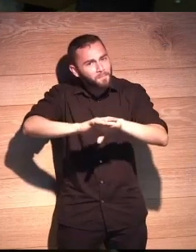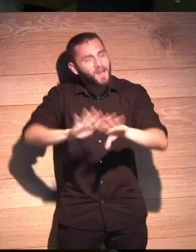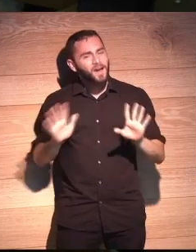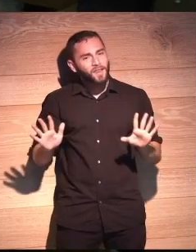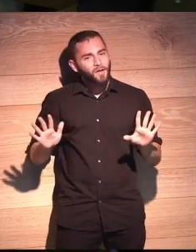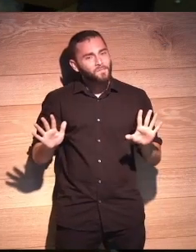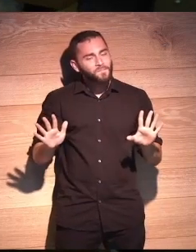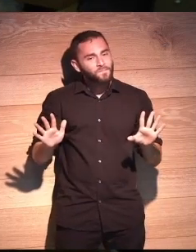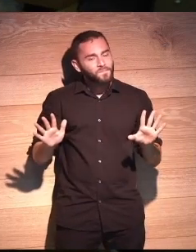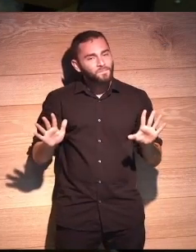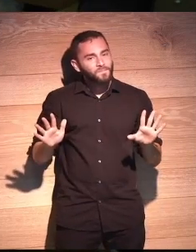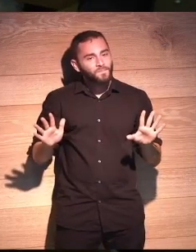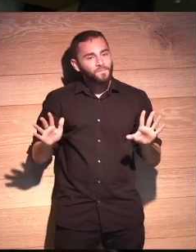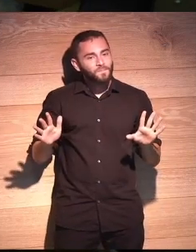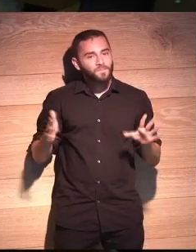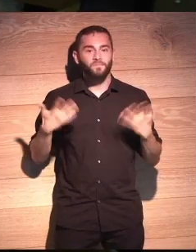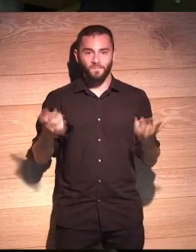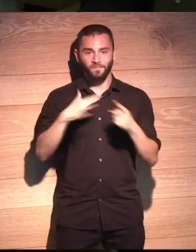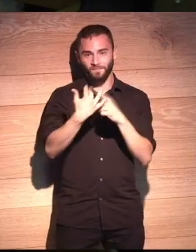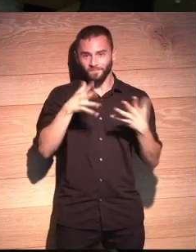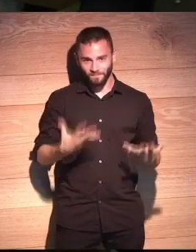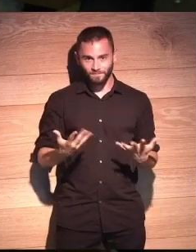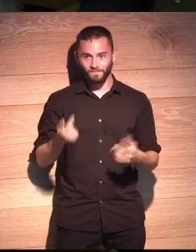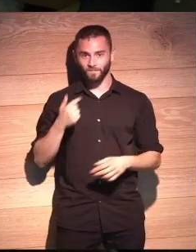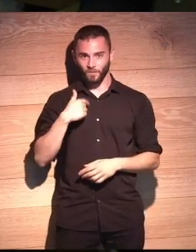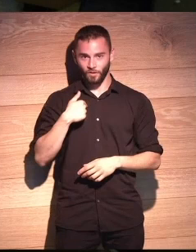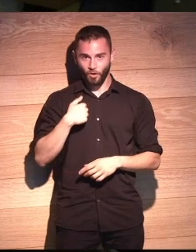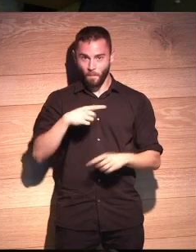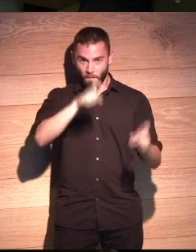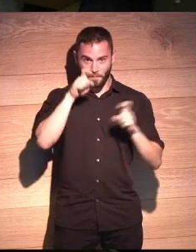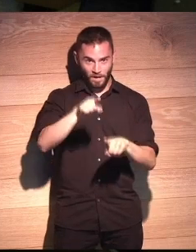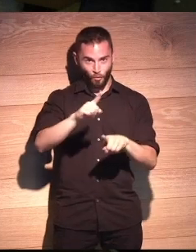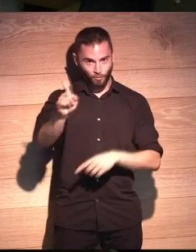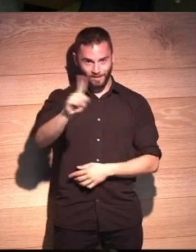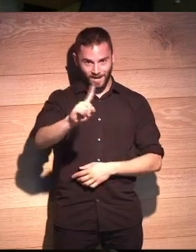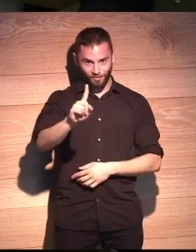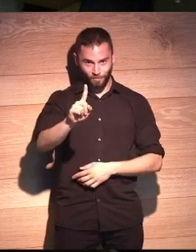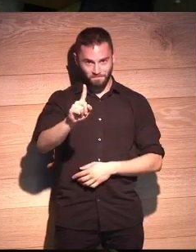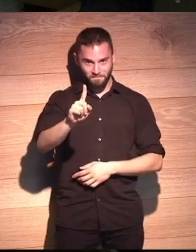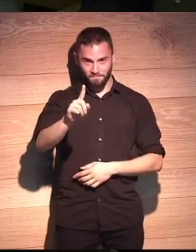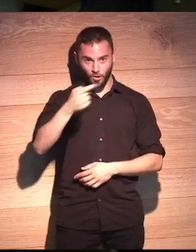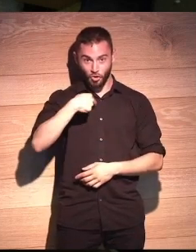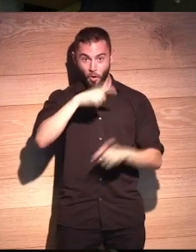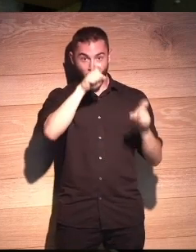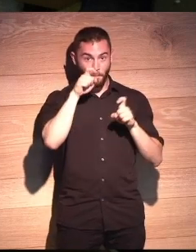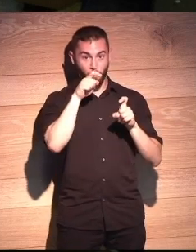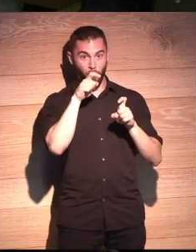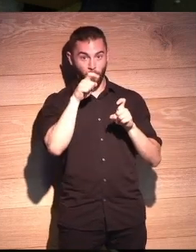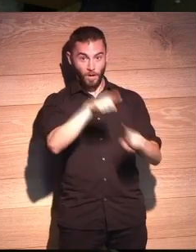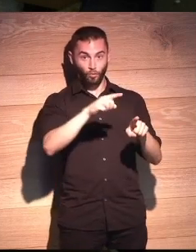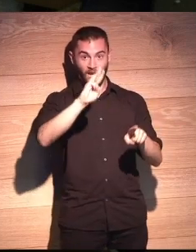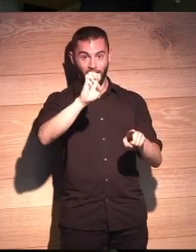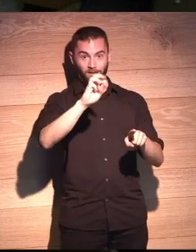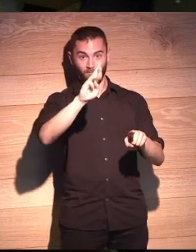pero con puestos en esta tesitura no te voy a preguntar a ti, lo siento mucho. Voy a preguntarle